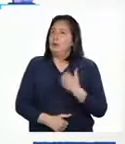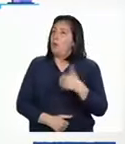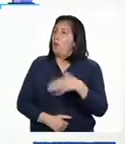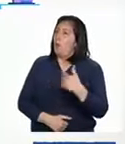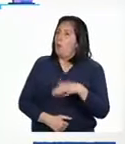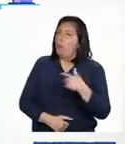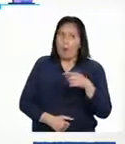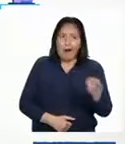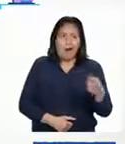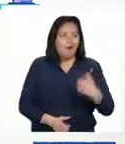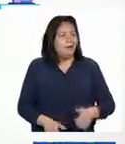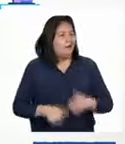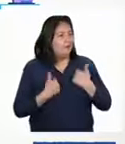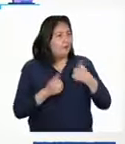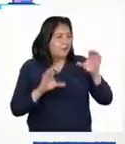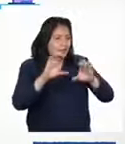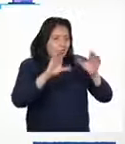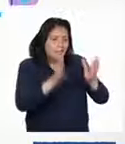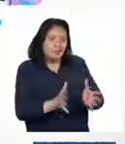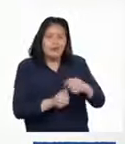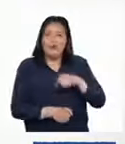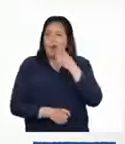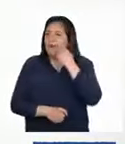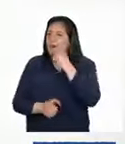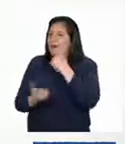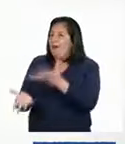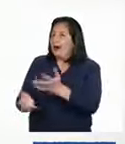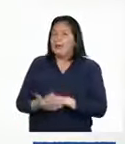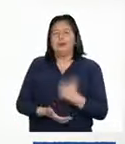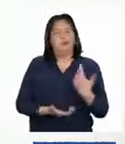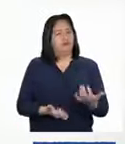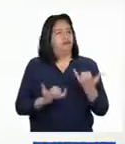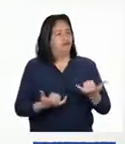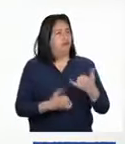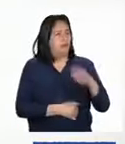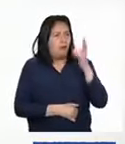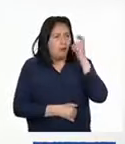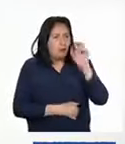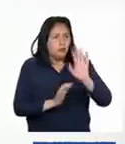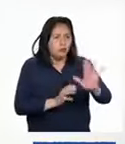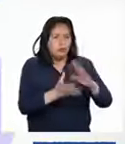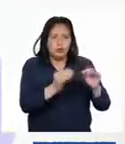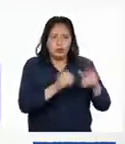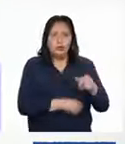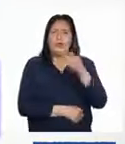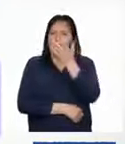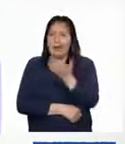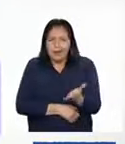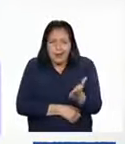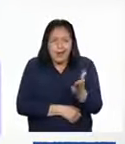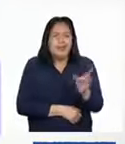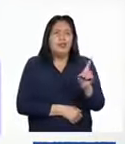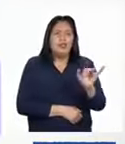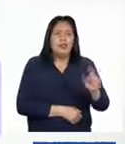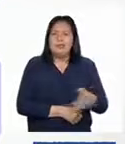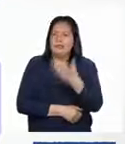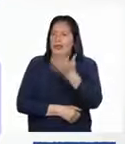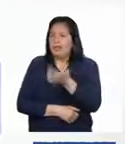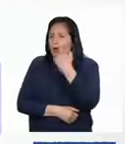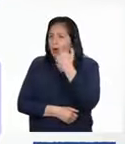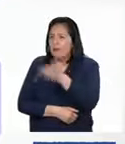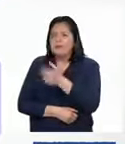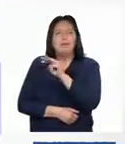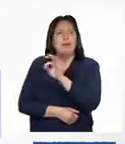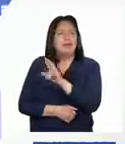genial y retadora es la vida de las científicas y científicos! Ahora que hemos escuchado las historias de Dionisia y Marino,